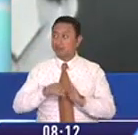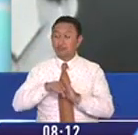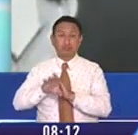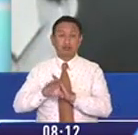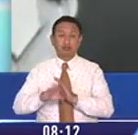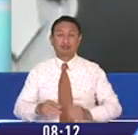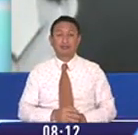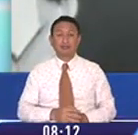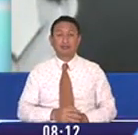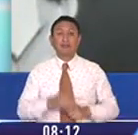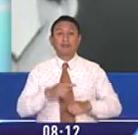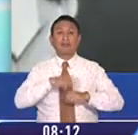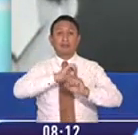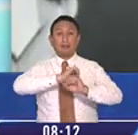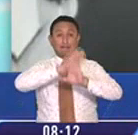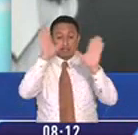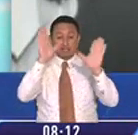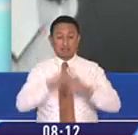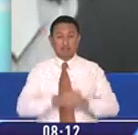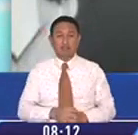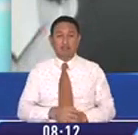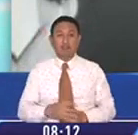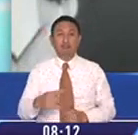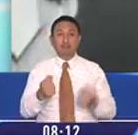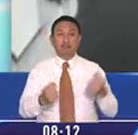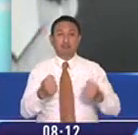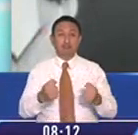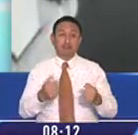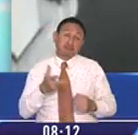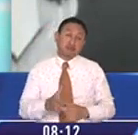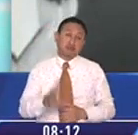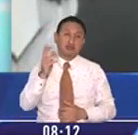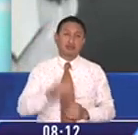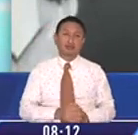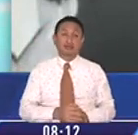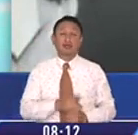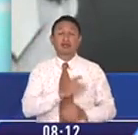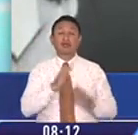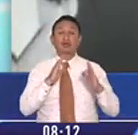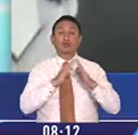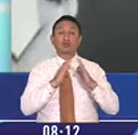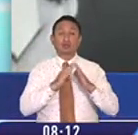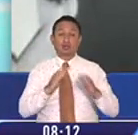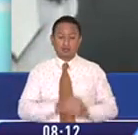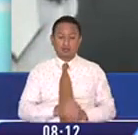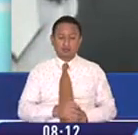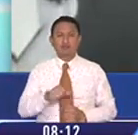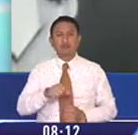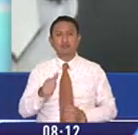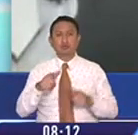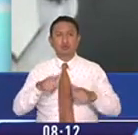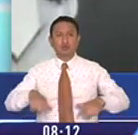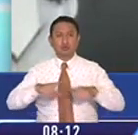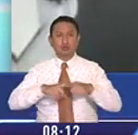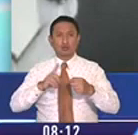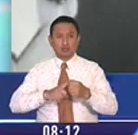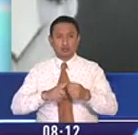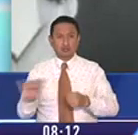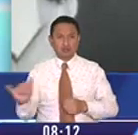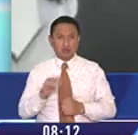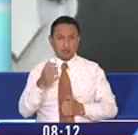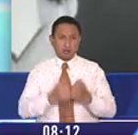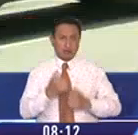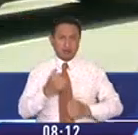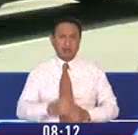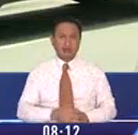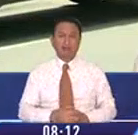de la madrugada y se llevan estos elementos en un vehículo. Esto sucedió en Tumbaco, pero otros sectores de Quito también son los